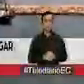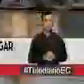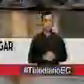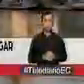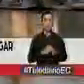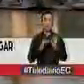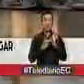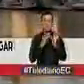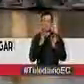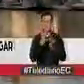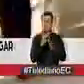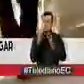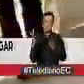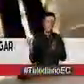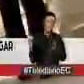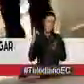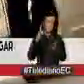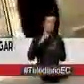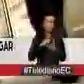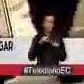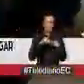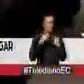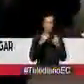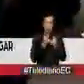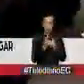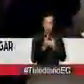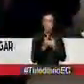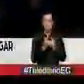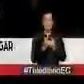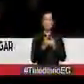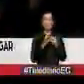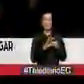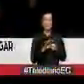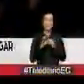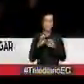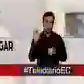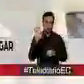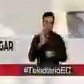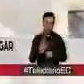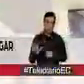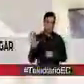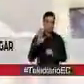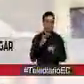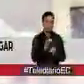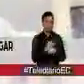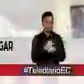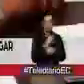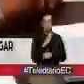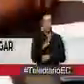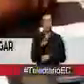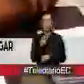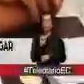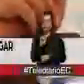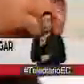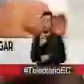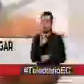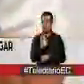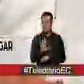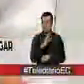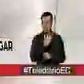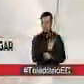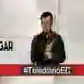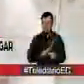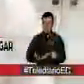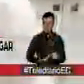Aunque en abril se espera la llegada al país de la misión DG Mare de la Unión Europea, el ingeniero Bruno Leone, presidente